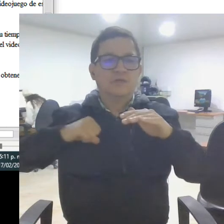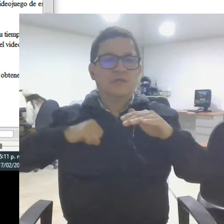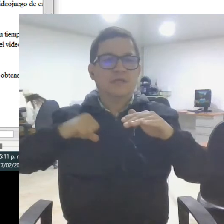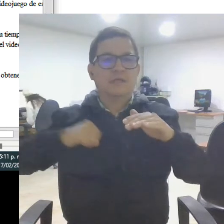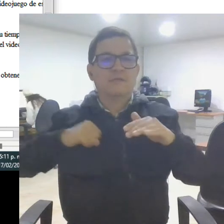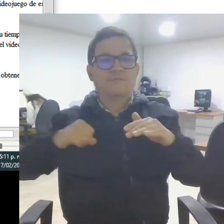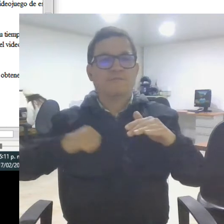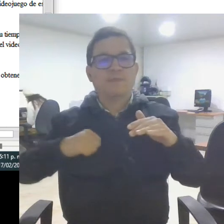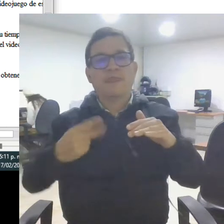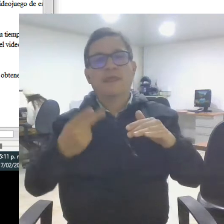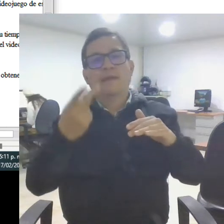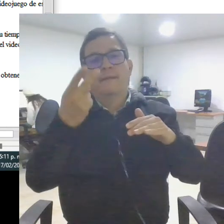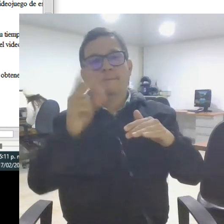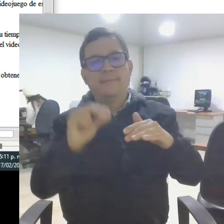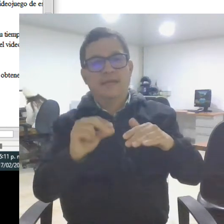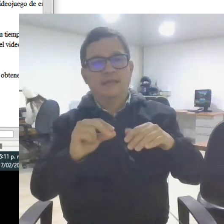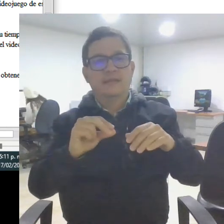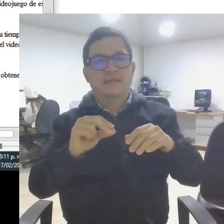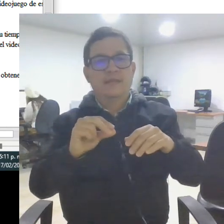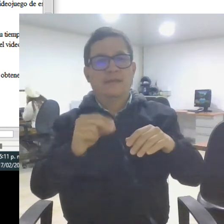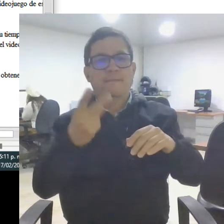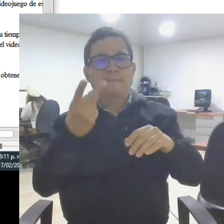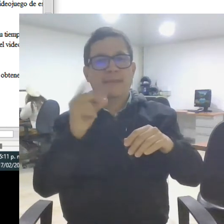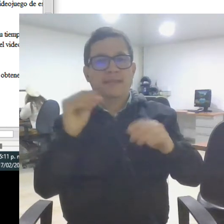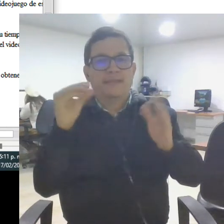20.000